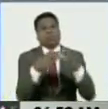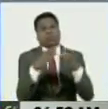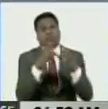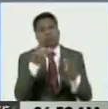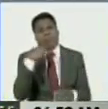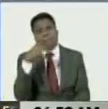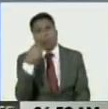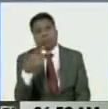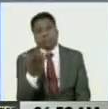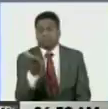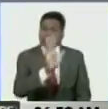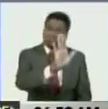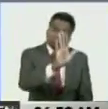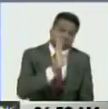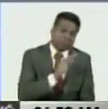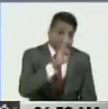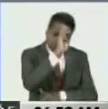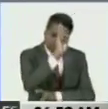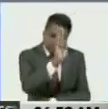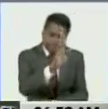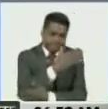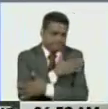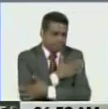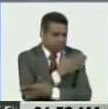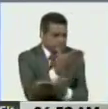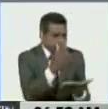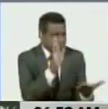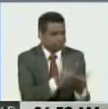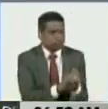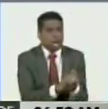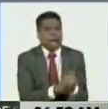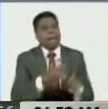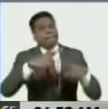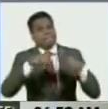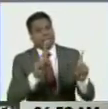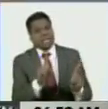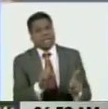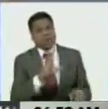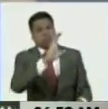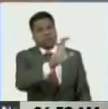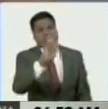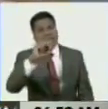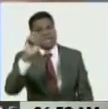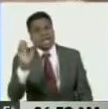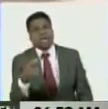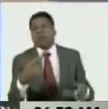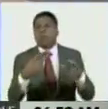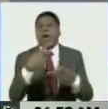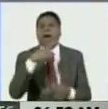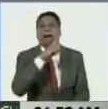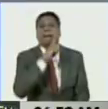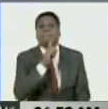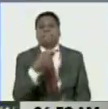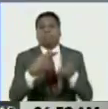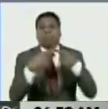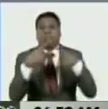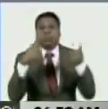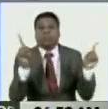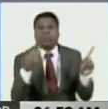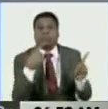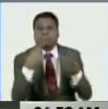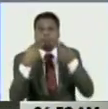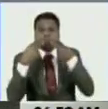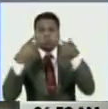organizaciones con fines políticos. Ahora, ciertamente, el Consejo Nacional Electoral no va a publicar los nombres de los